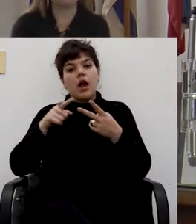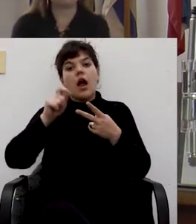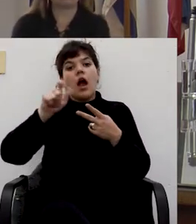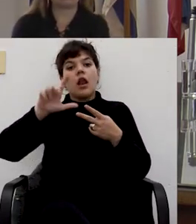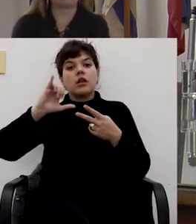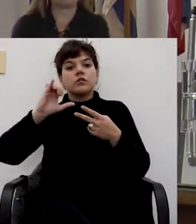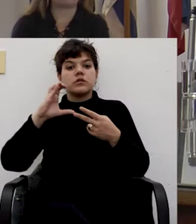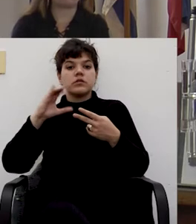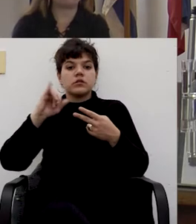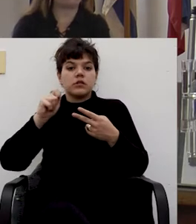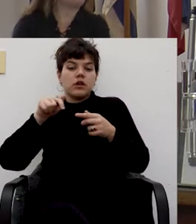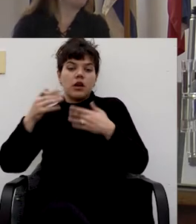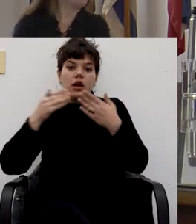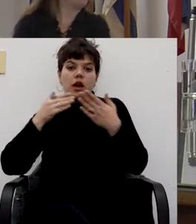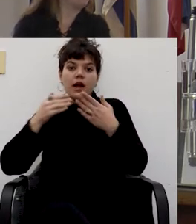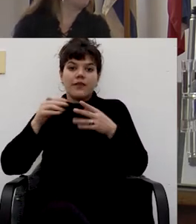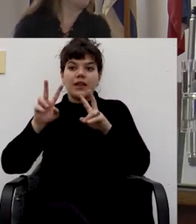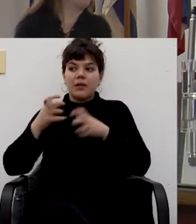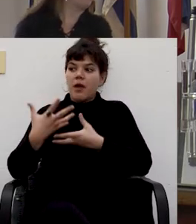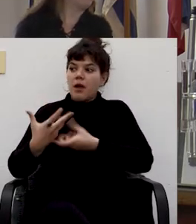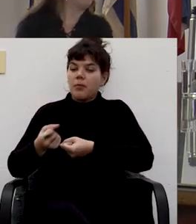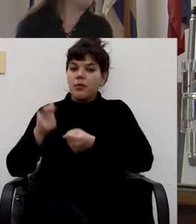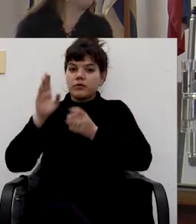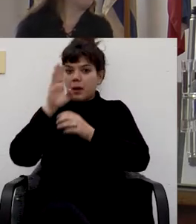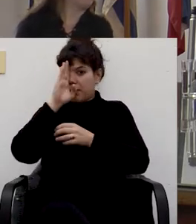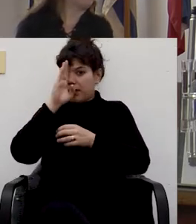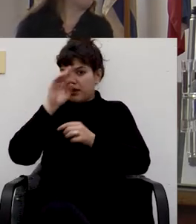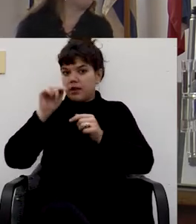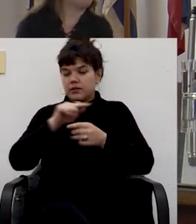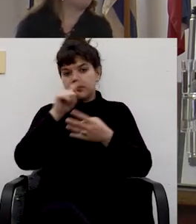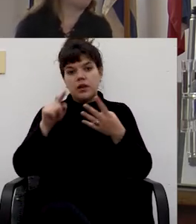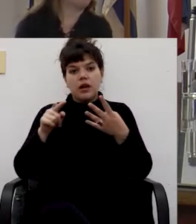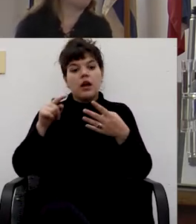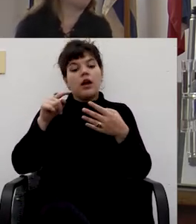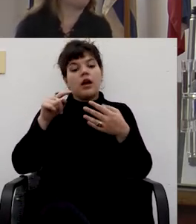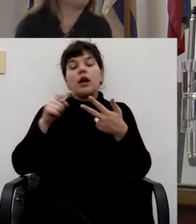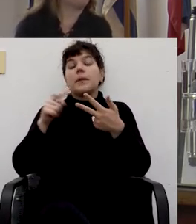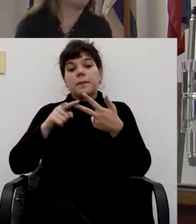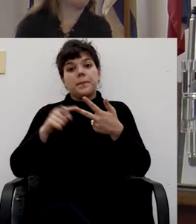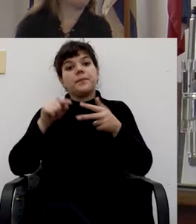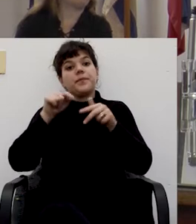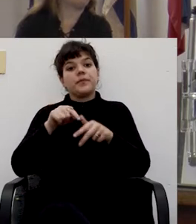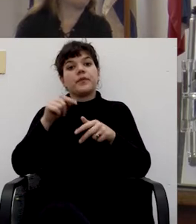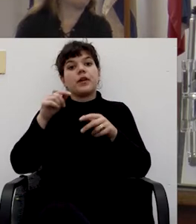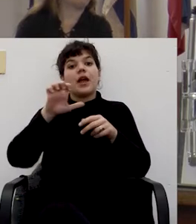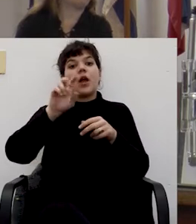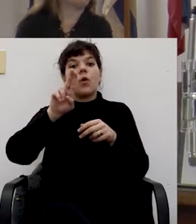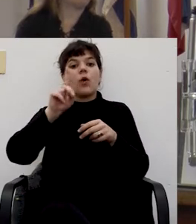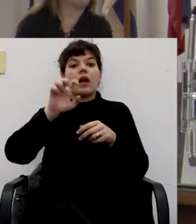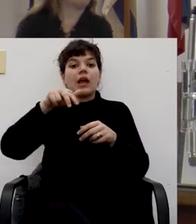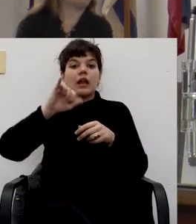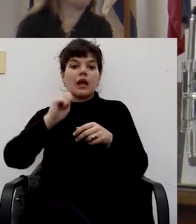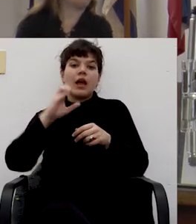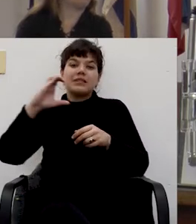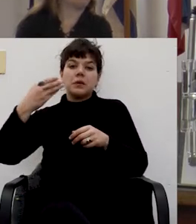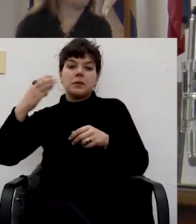Enseñanza, el programa de respaldo al aprendizaje, Eugenia Barbosa por la Comisión Asesora al CDC en Inclusión Educativa,